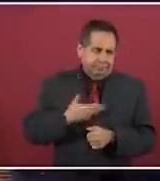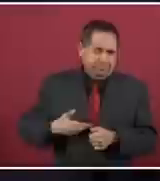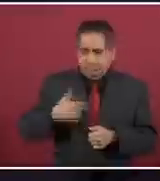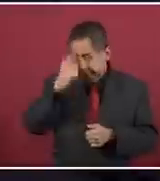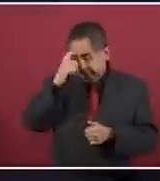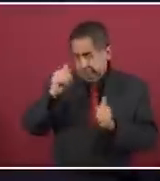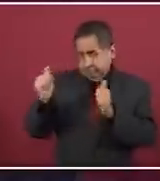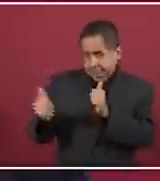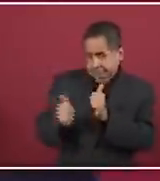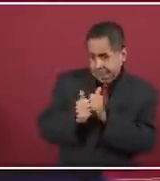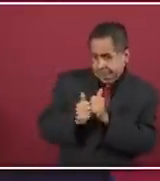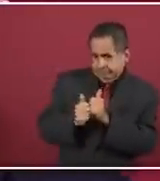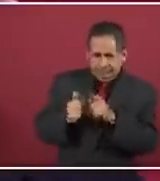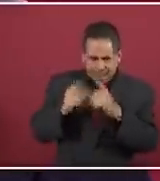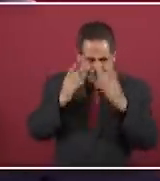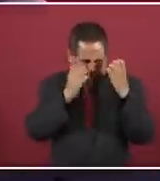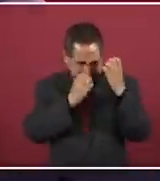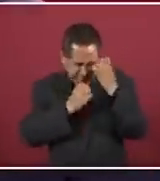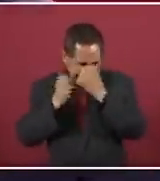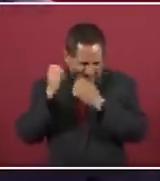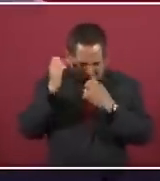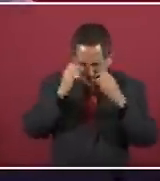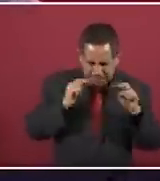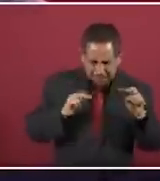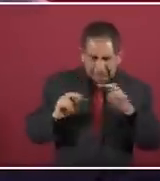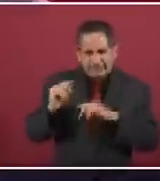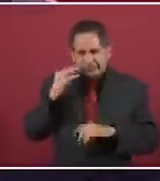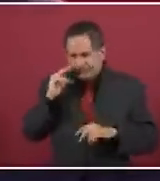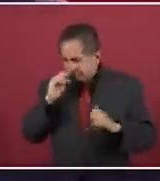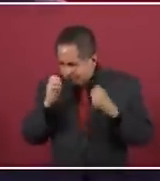¿Qué pasó? Hicimos una revisión hace unos días